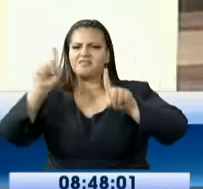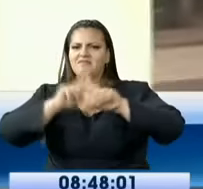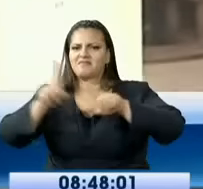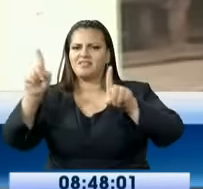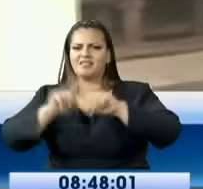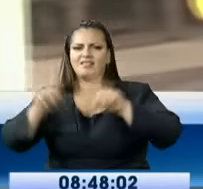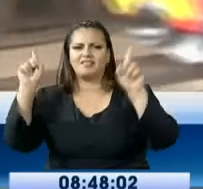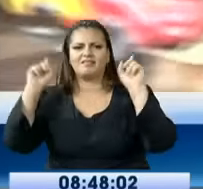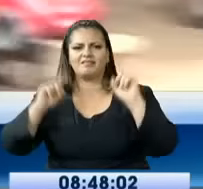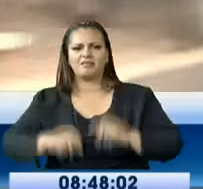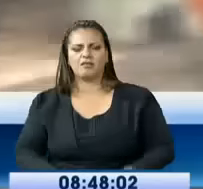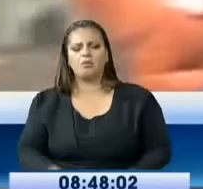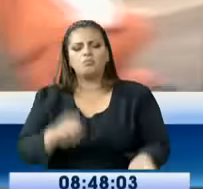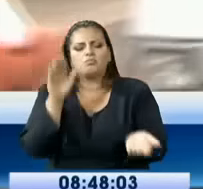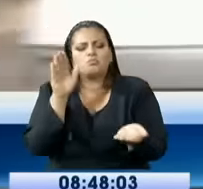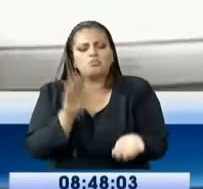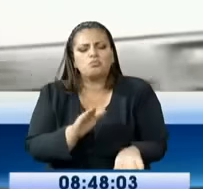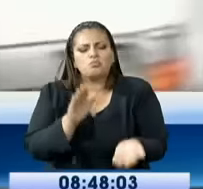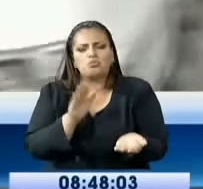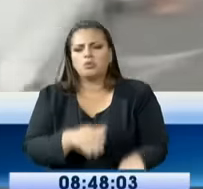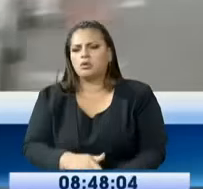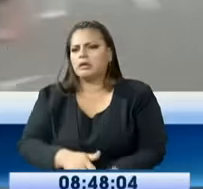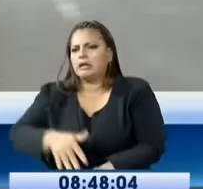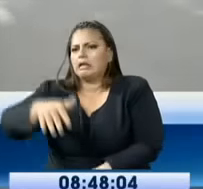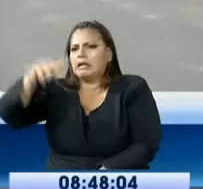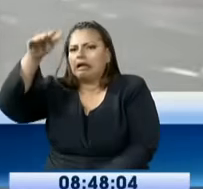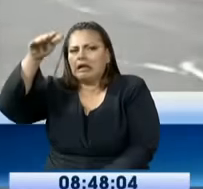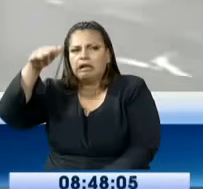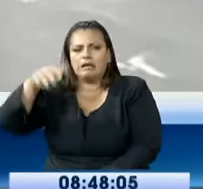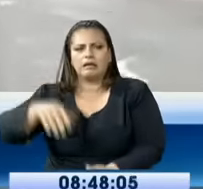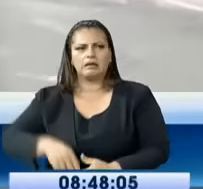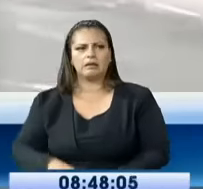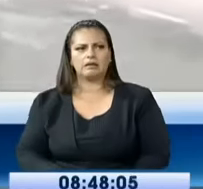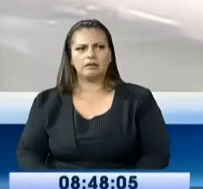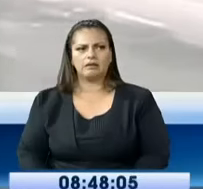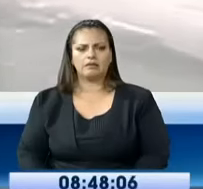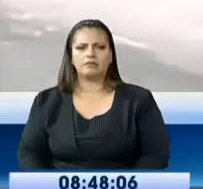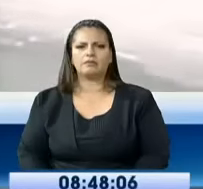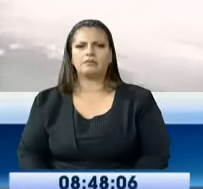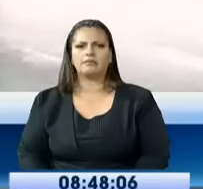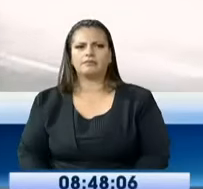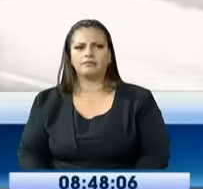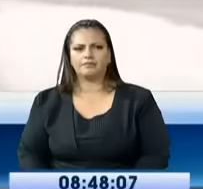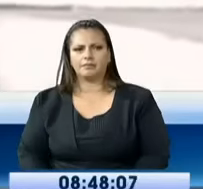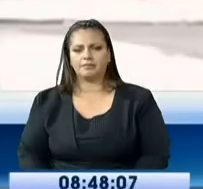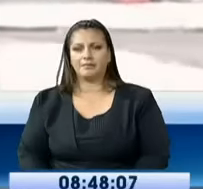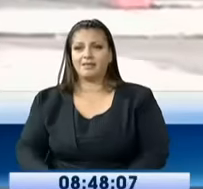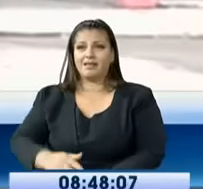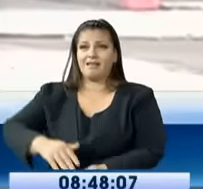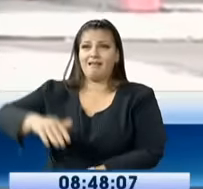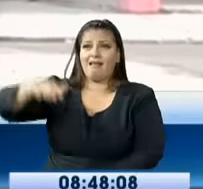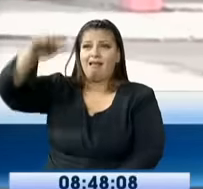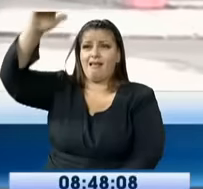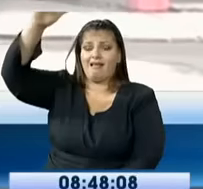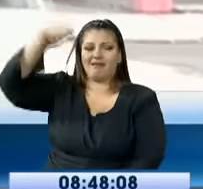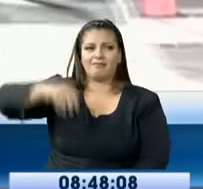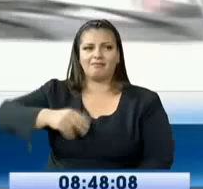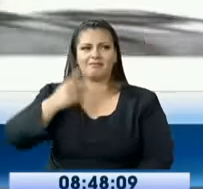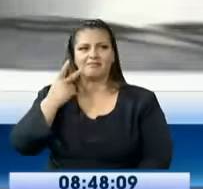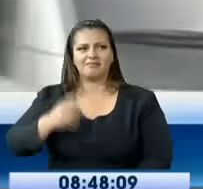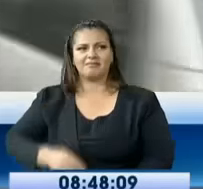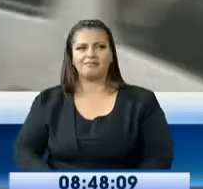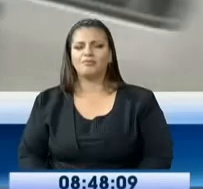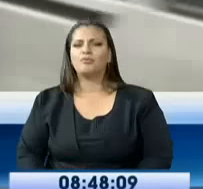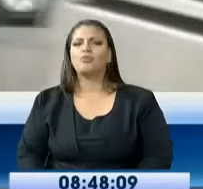Pongamos, este más pequeño vale hasta $80, y el más grande, que tiene 2 metros 40, hasta $100. ¿Cuál está? ¿Dónde está el más grande? Este aquí es el más grande, ¿y este